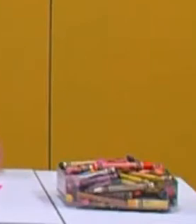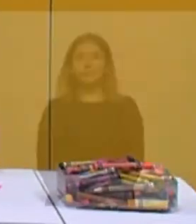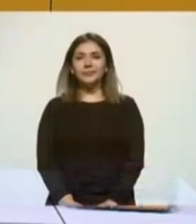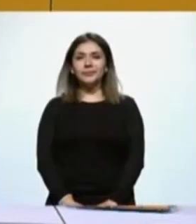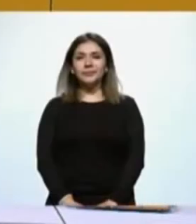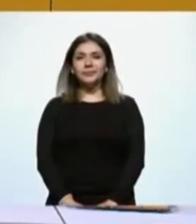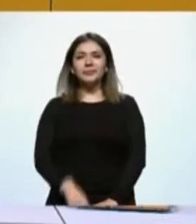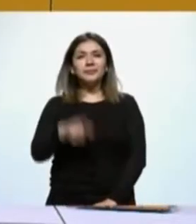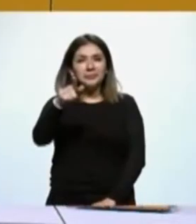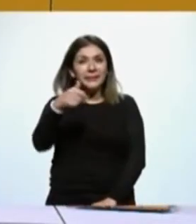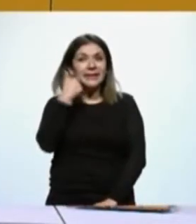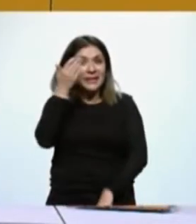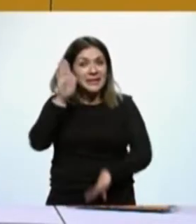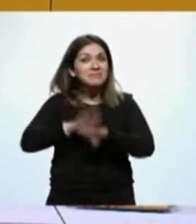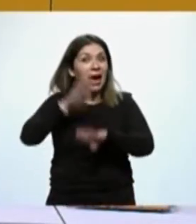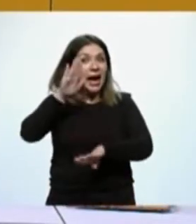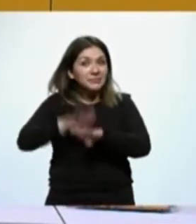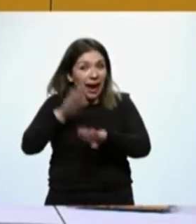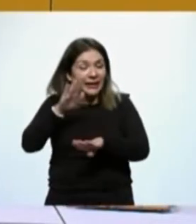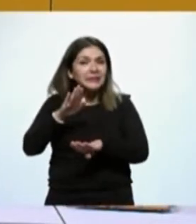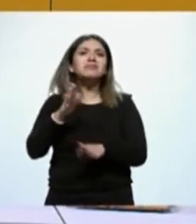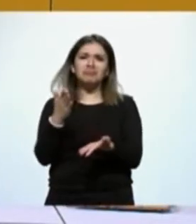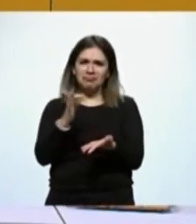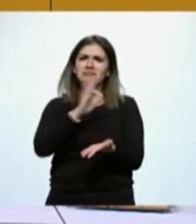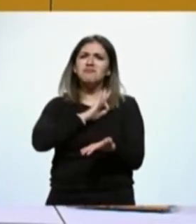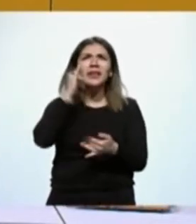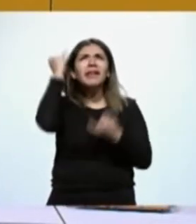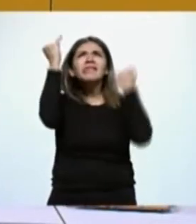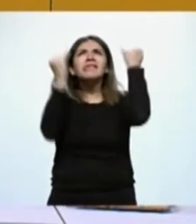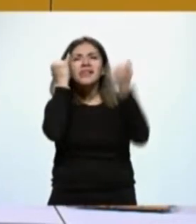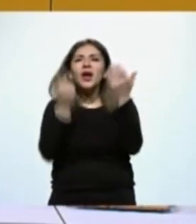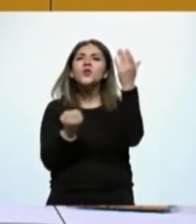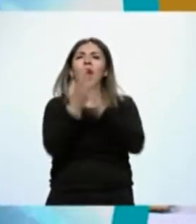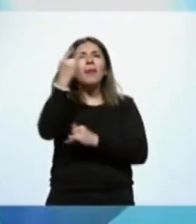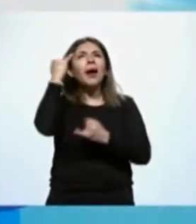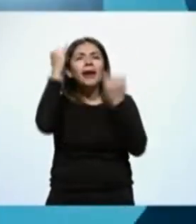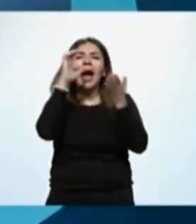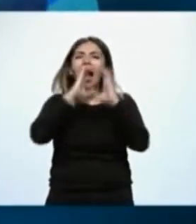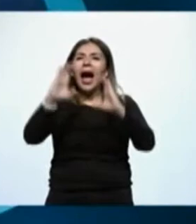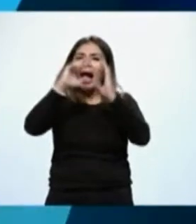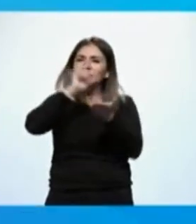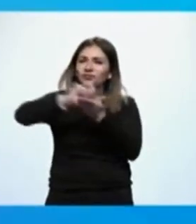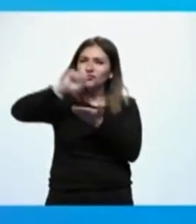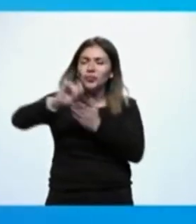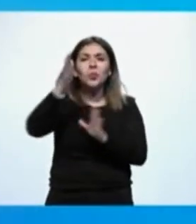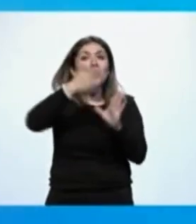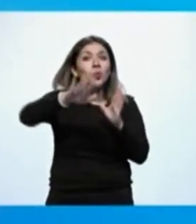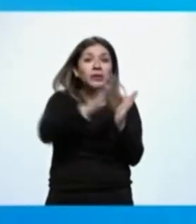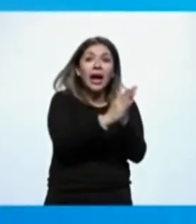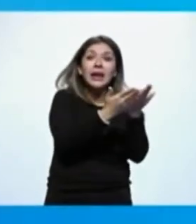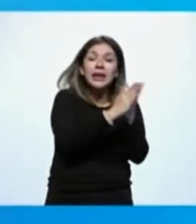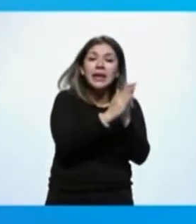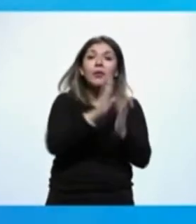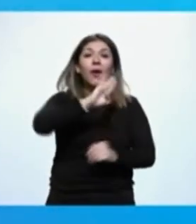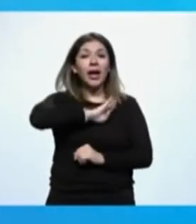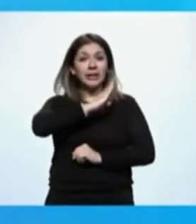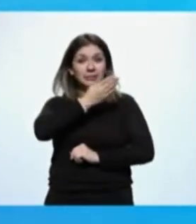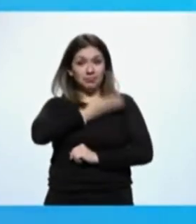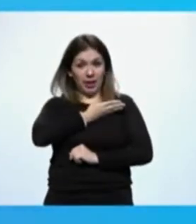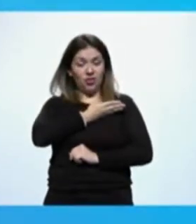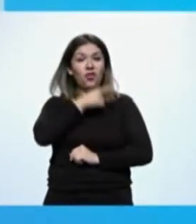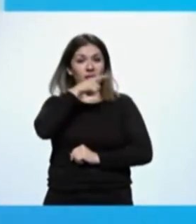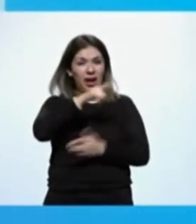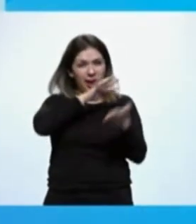Si te quedaste picado o muy animado, puedes inventar una canción. Busca en tu libro Lengua Materna